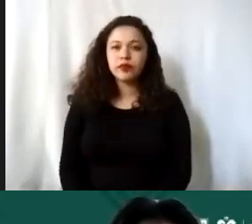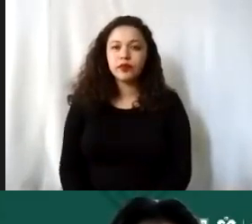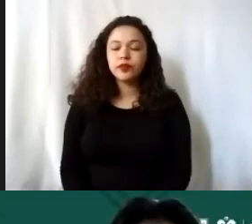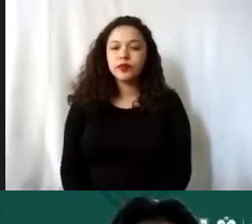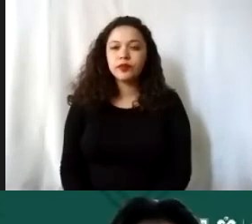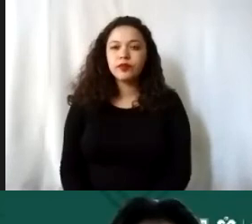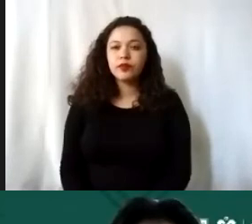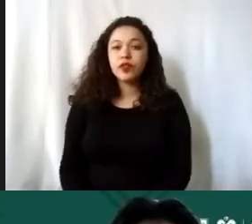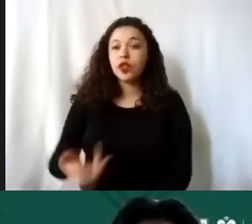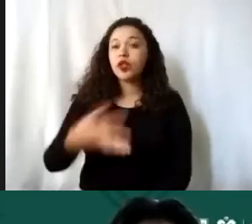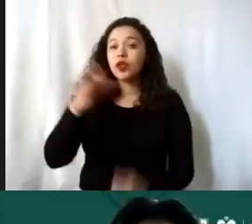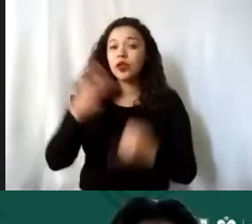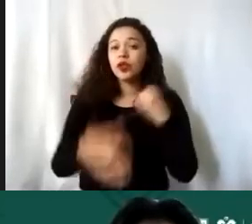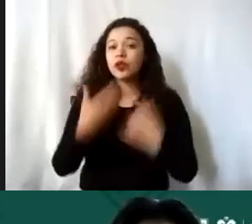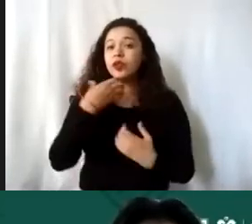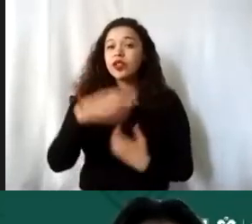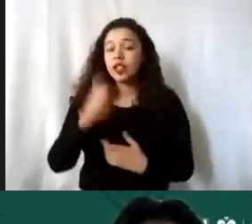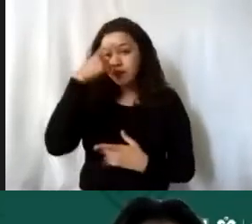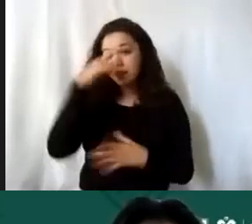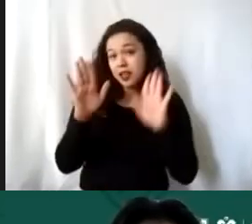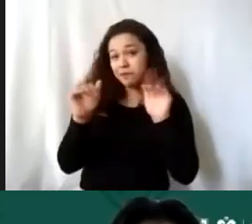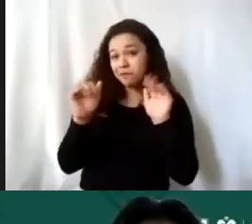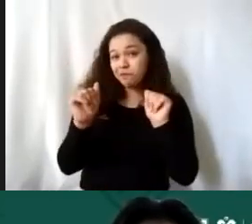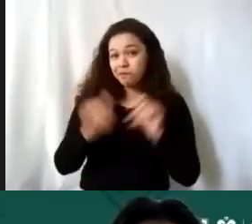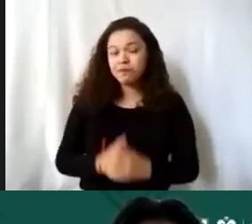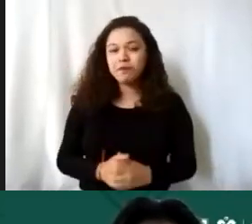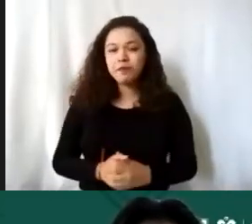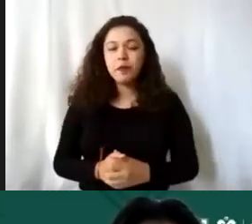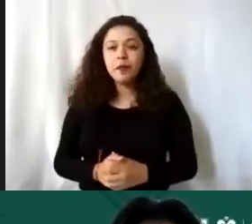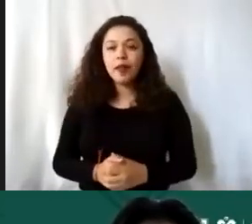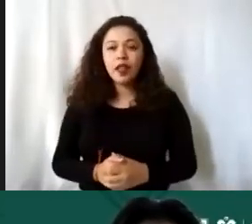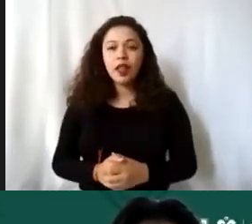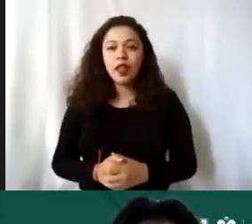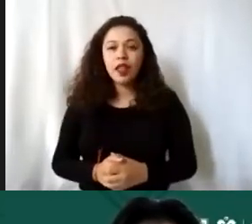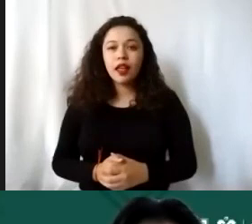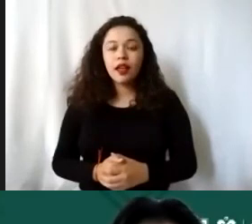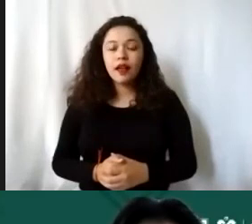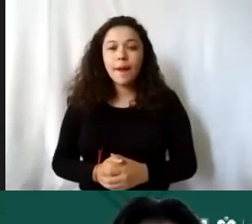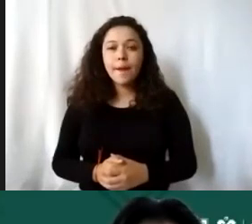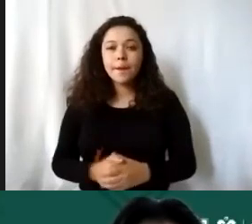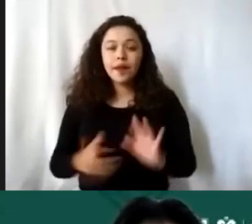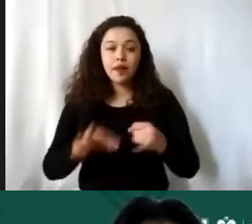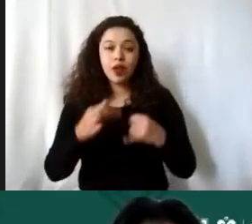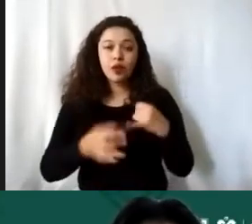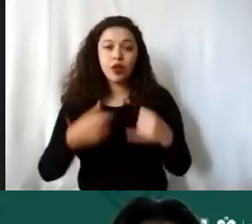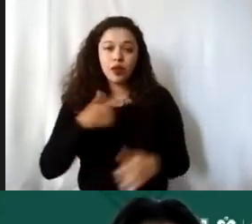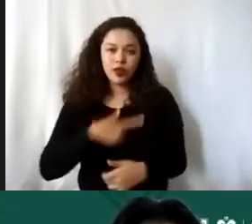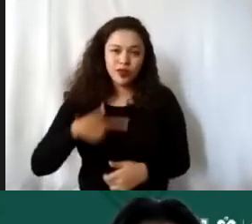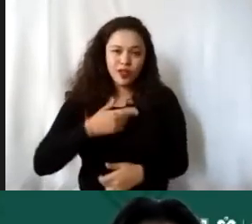Un último comentario ya para despedirnos. Así es. Pues por último me gustaría hablar a mí. ¿Sí me